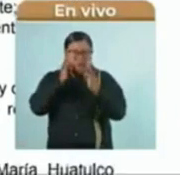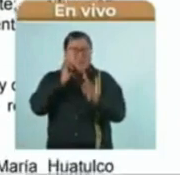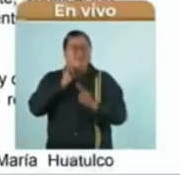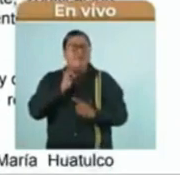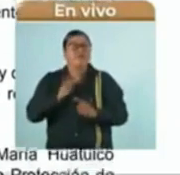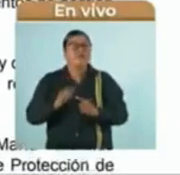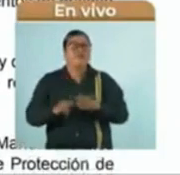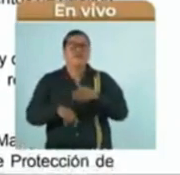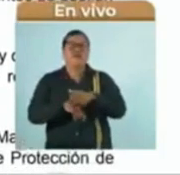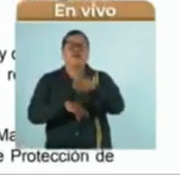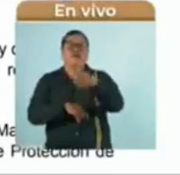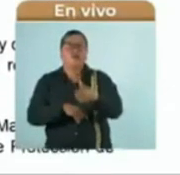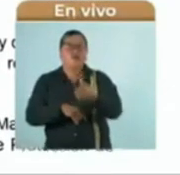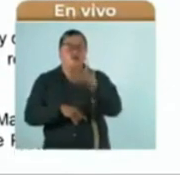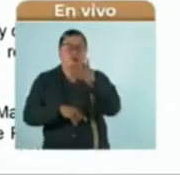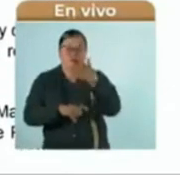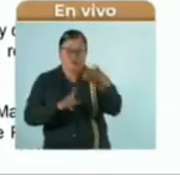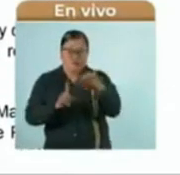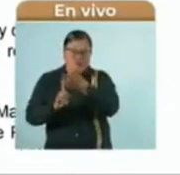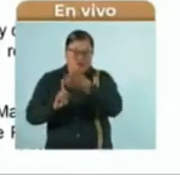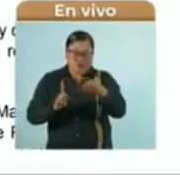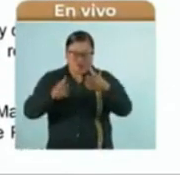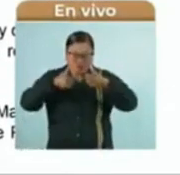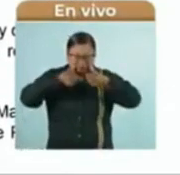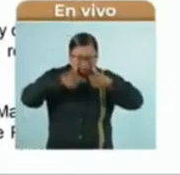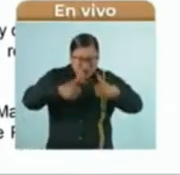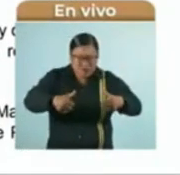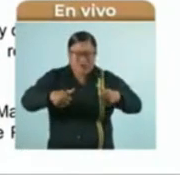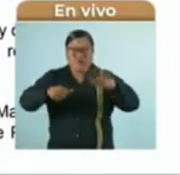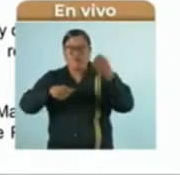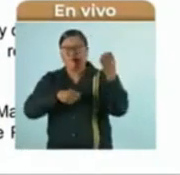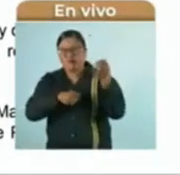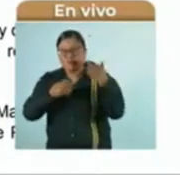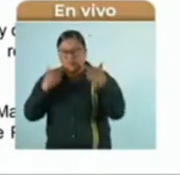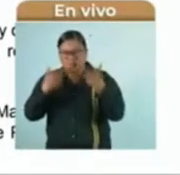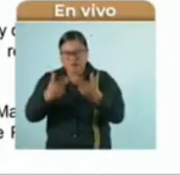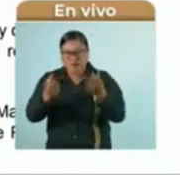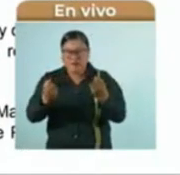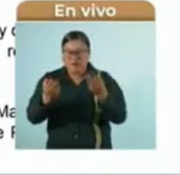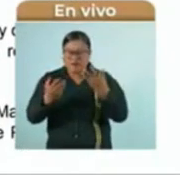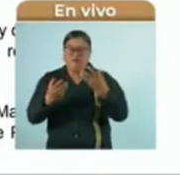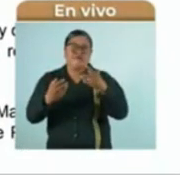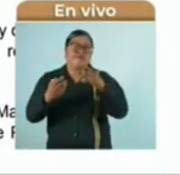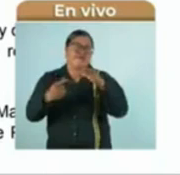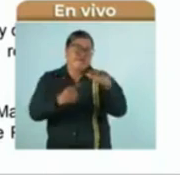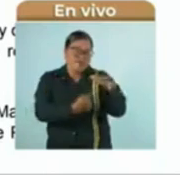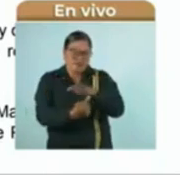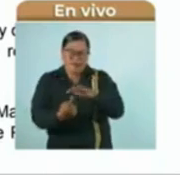el 6. El ordenamiento, atención a las asambleas de ambas comunidades,